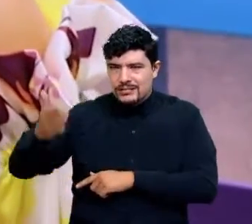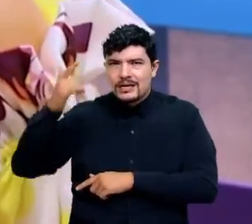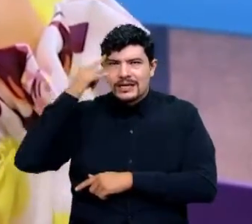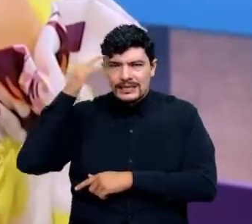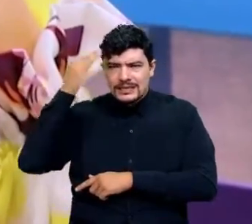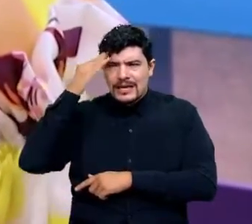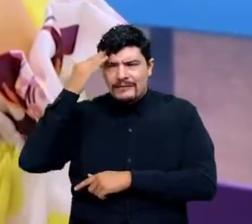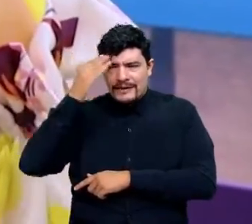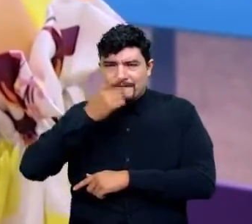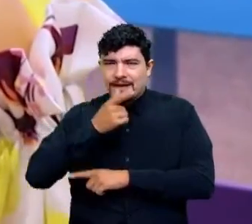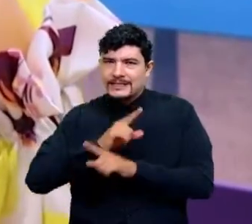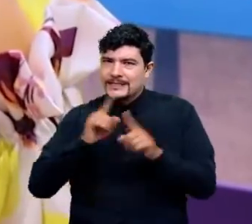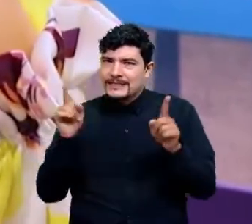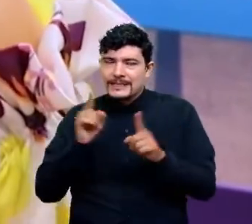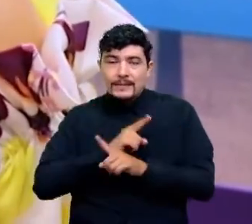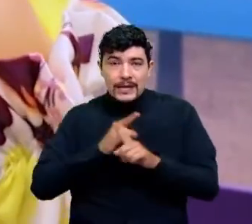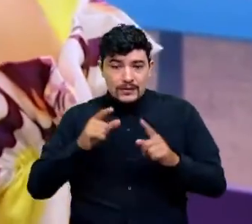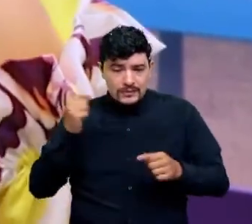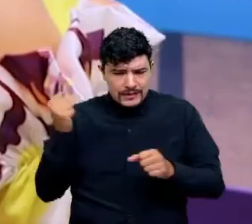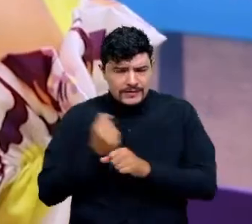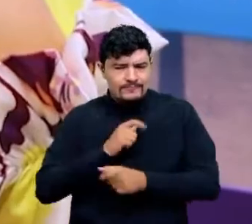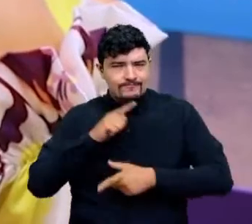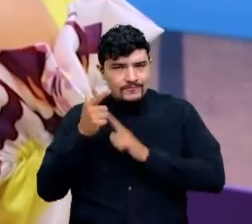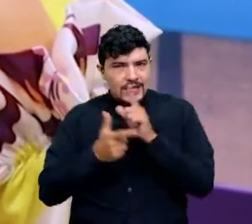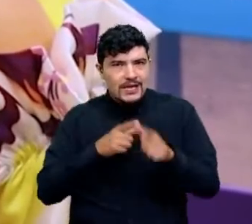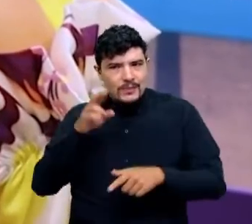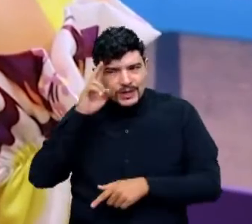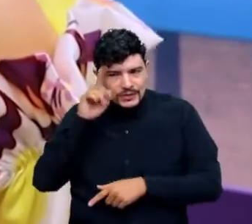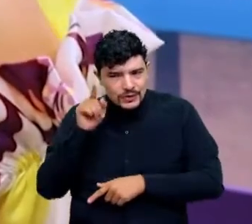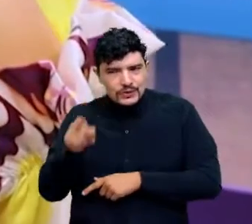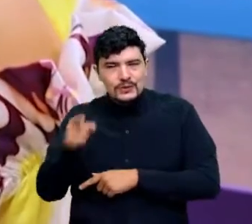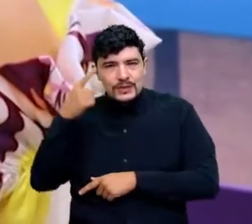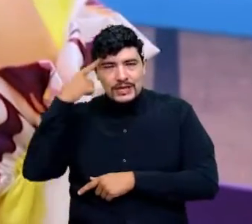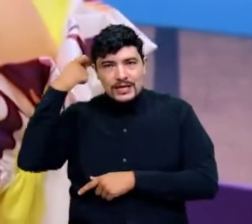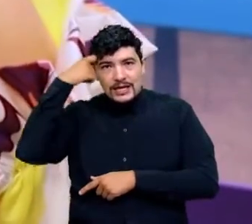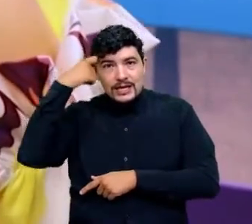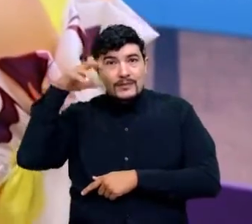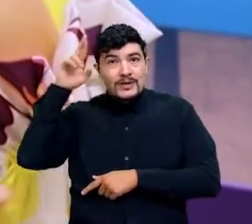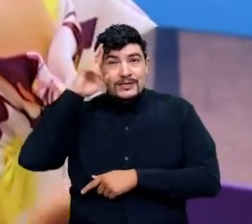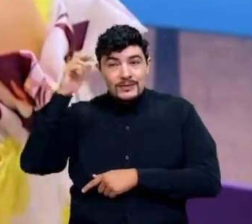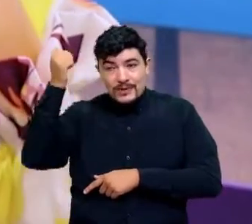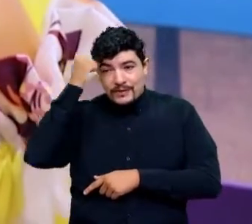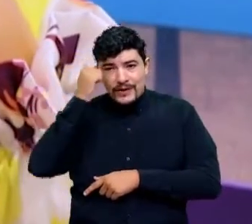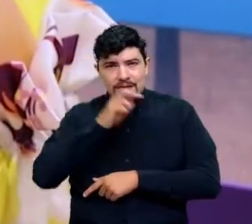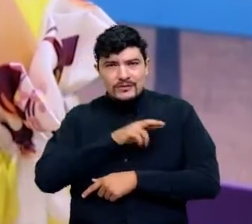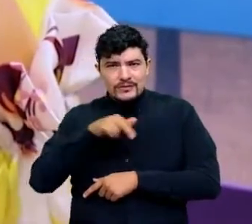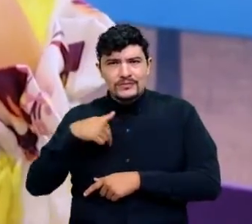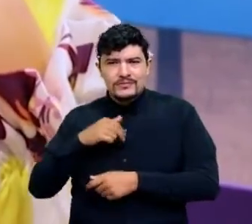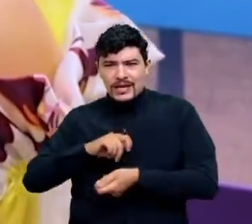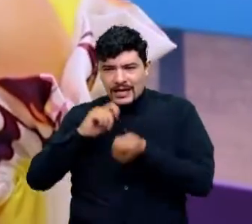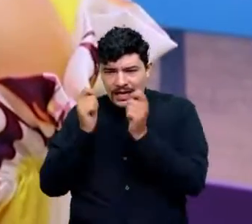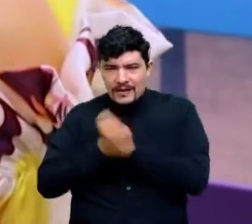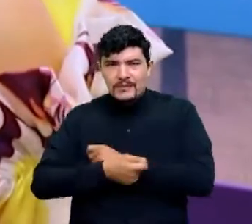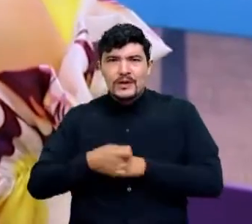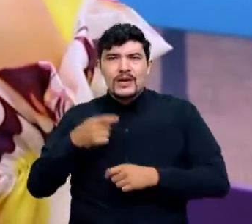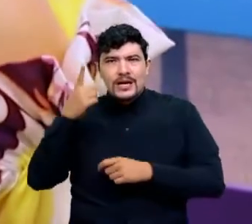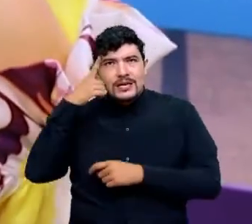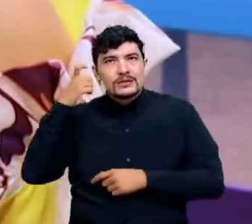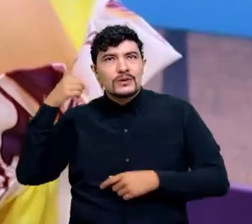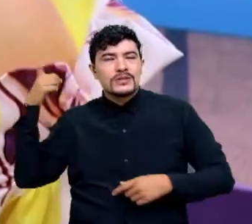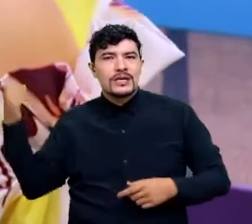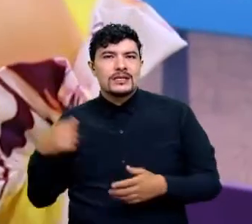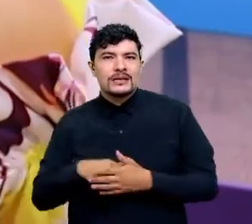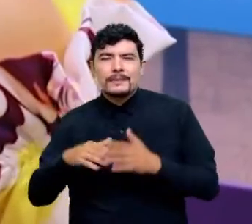es una labor dura pero precisamente ahí está el reto y los que somos maestro estamos llamados a cambiar a transformar a soñar